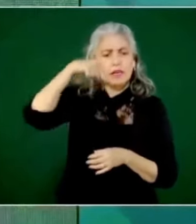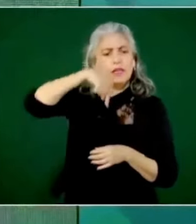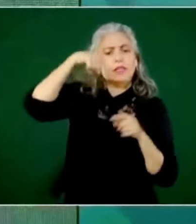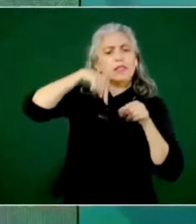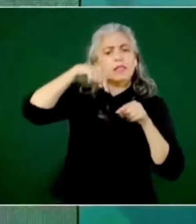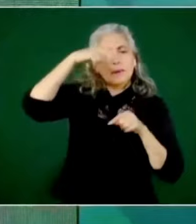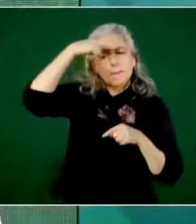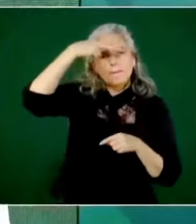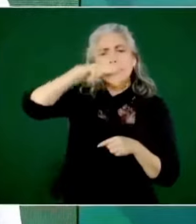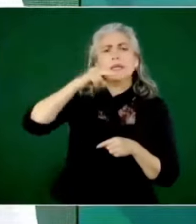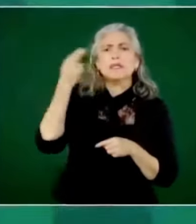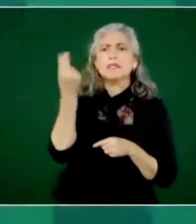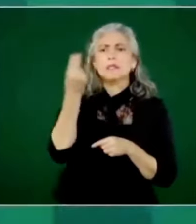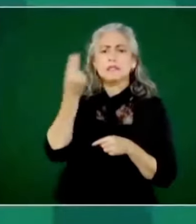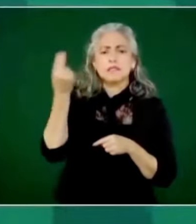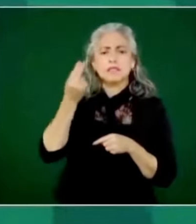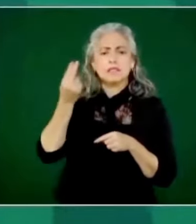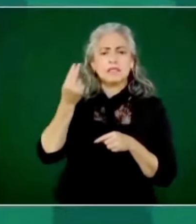Juárez fue reformador y al mismo tiempo internacional.